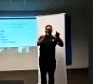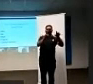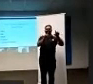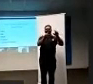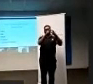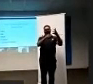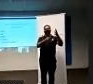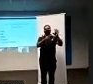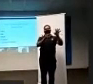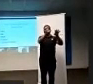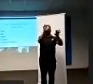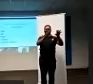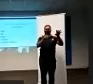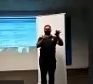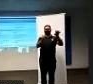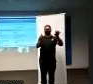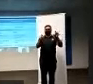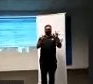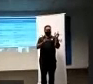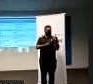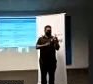COFEPRIS. Siguiente.